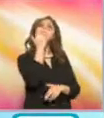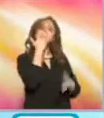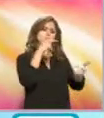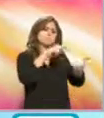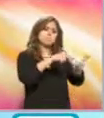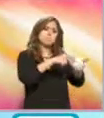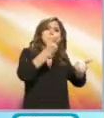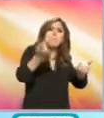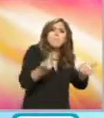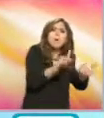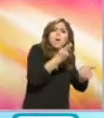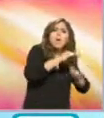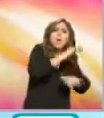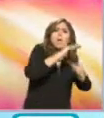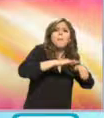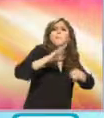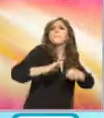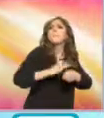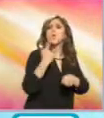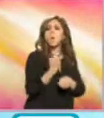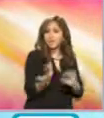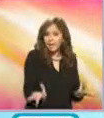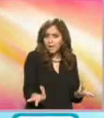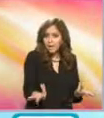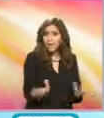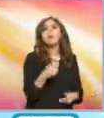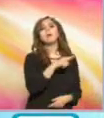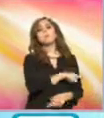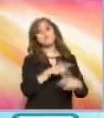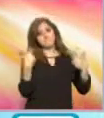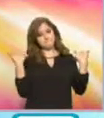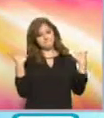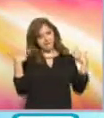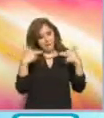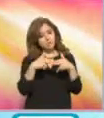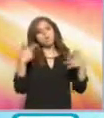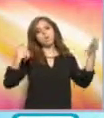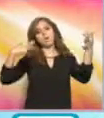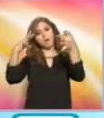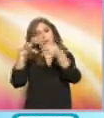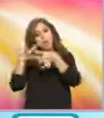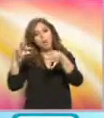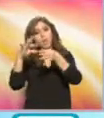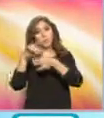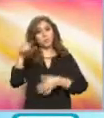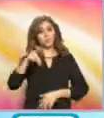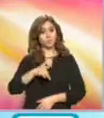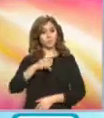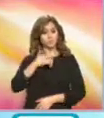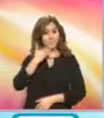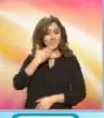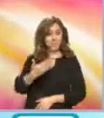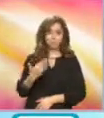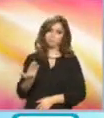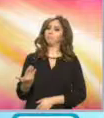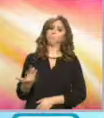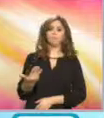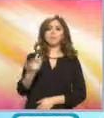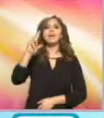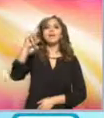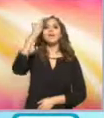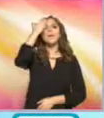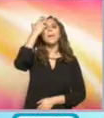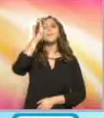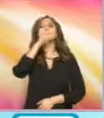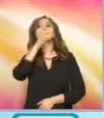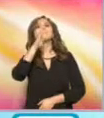el profesor te dará una explicación que si no bien te quedes muy contento, porque pues recuerda que los hijos son nuestros tesoritos y no les